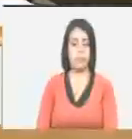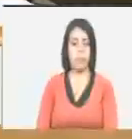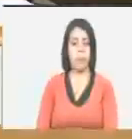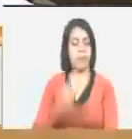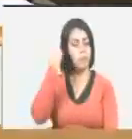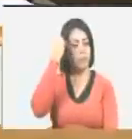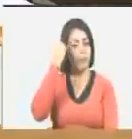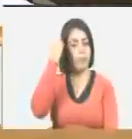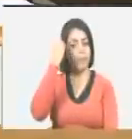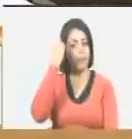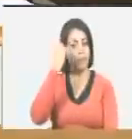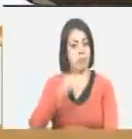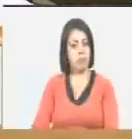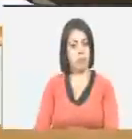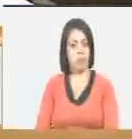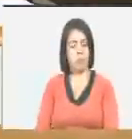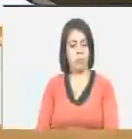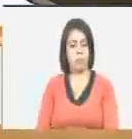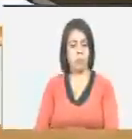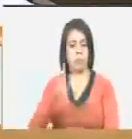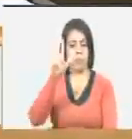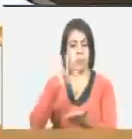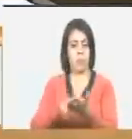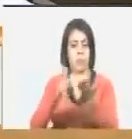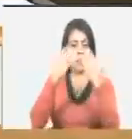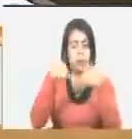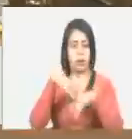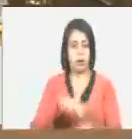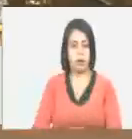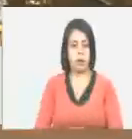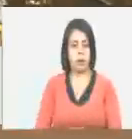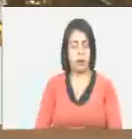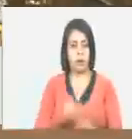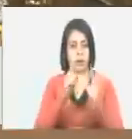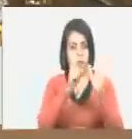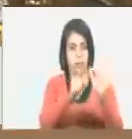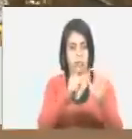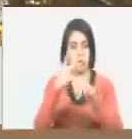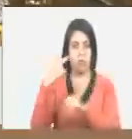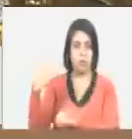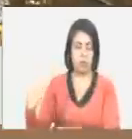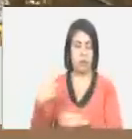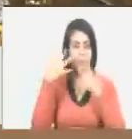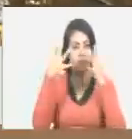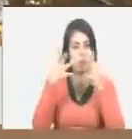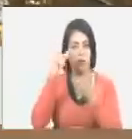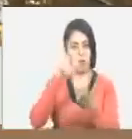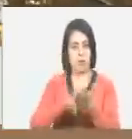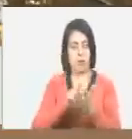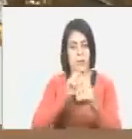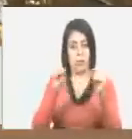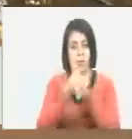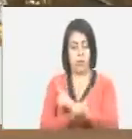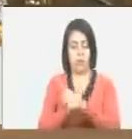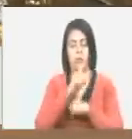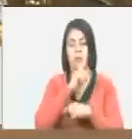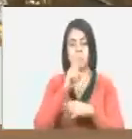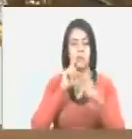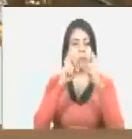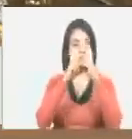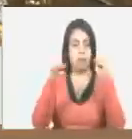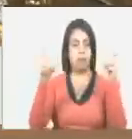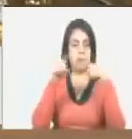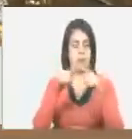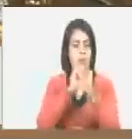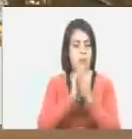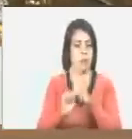En consideración, aprobado. Siguiente. 63. Se sugiere aprobar sin modificación la denominación del